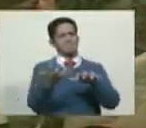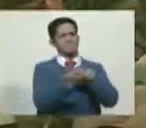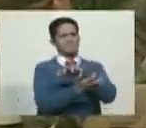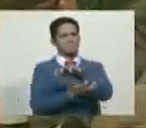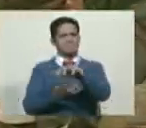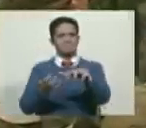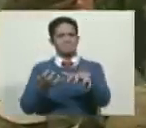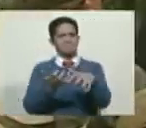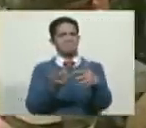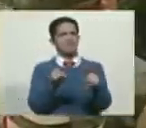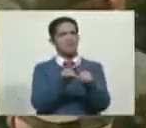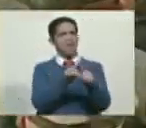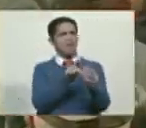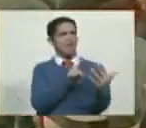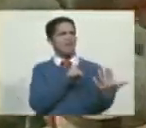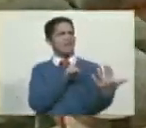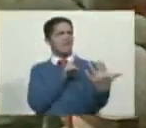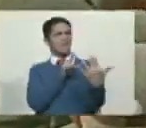al frente,